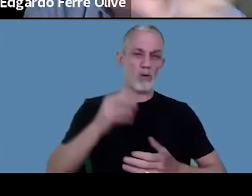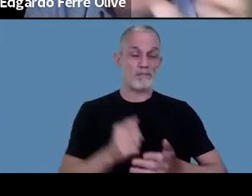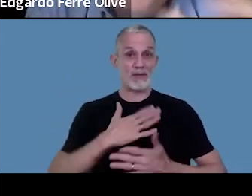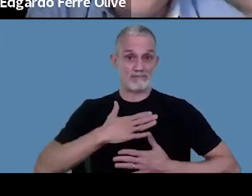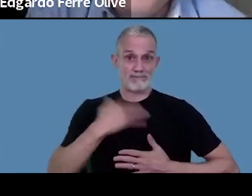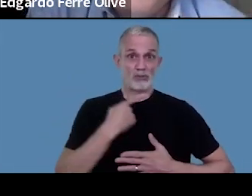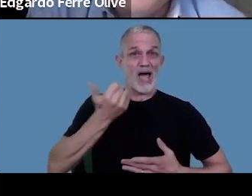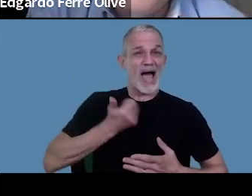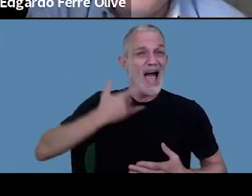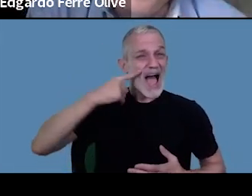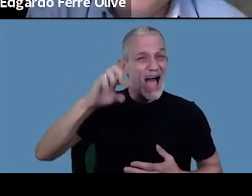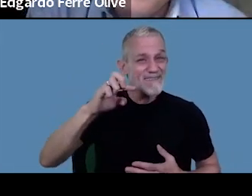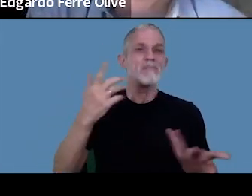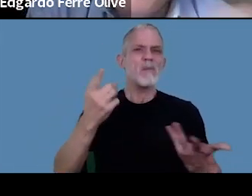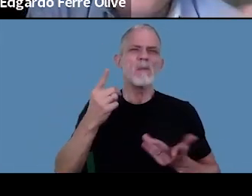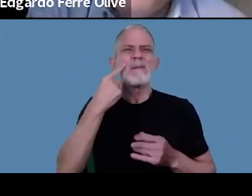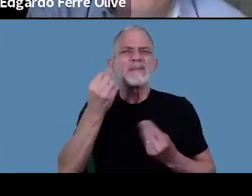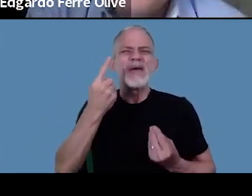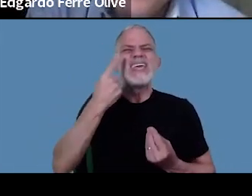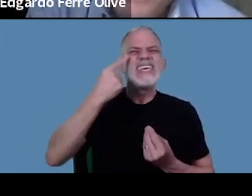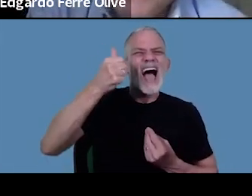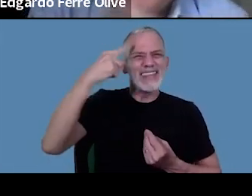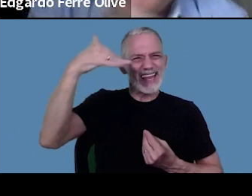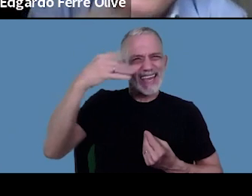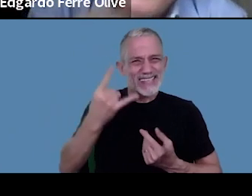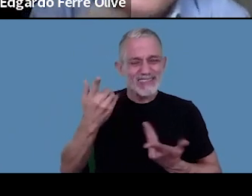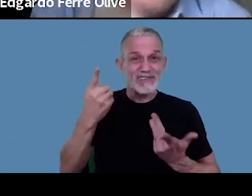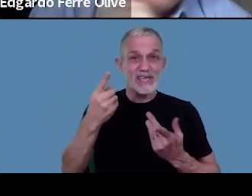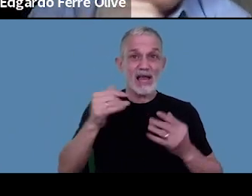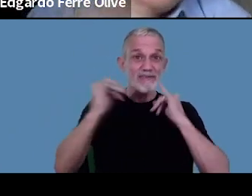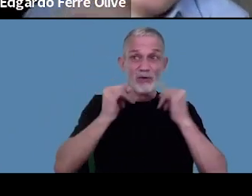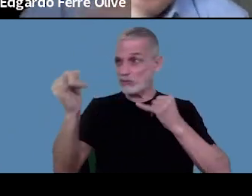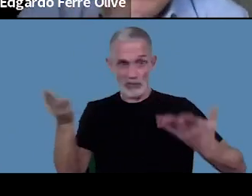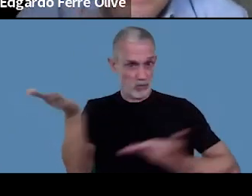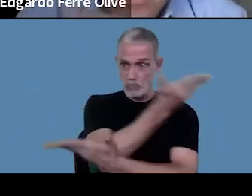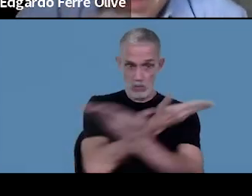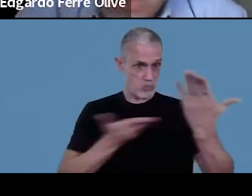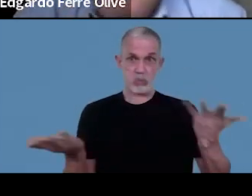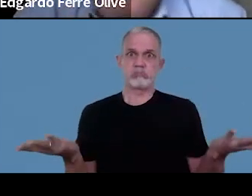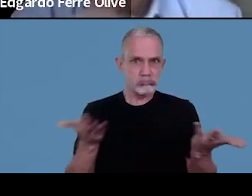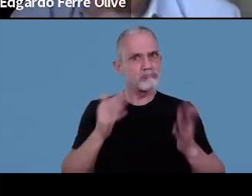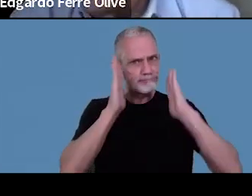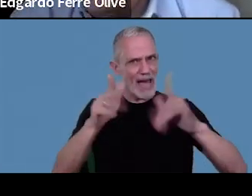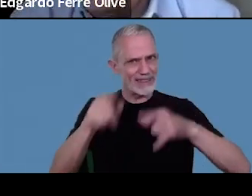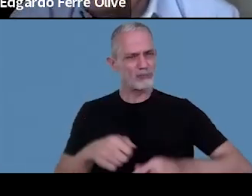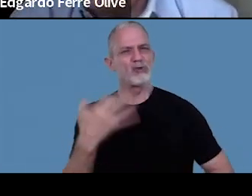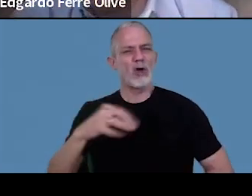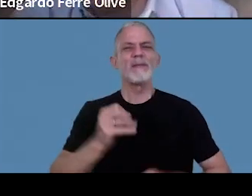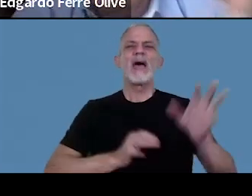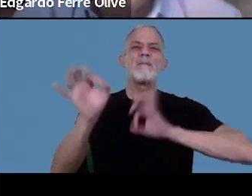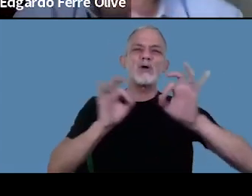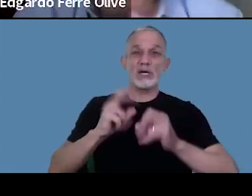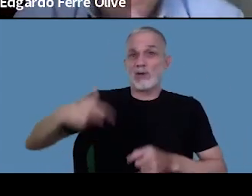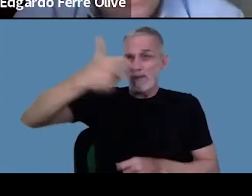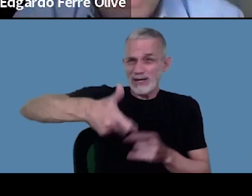lo que se viene de inteligencia artificial y el cambio de información, vamos a tener que prestarle atención. Los proyectos de inversión lo mismo.